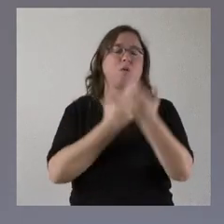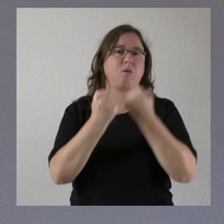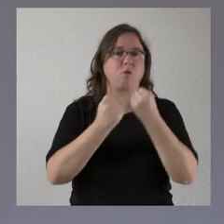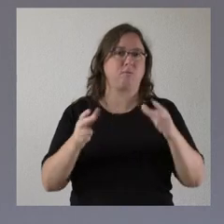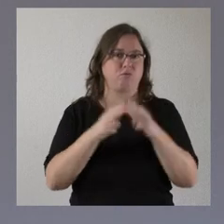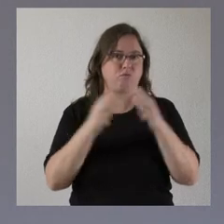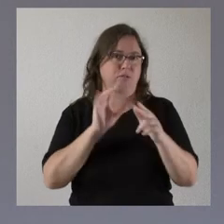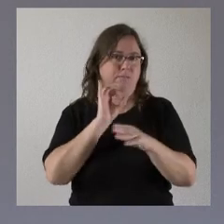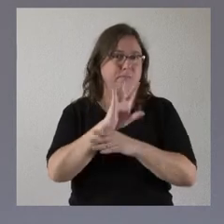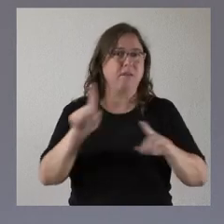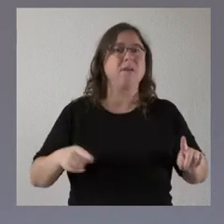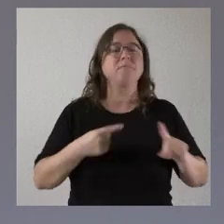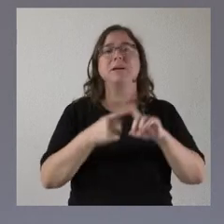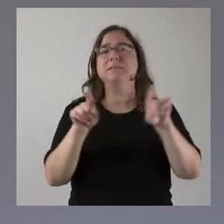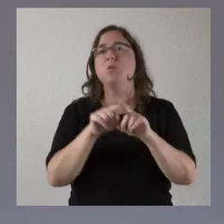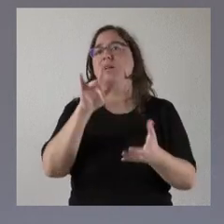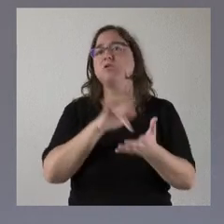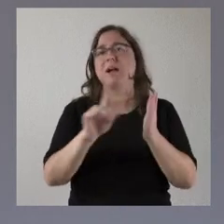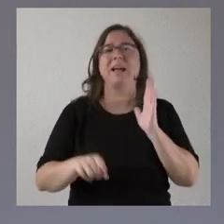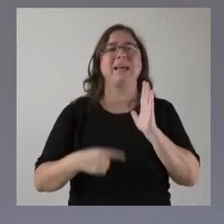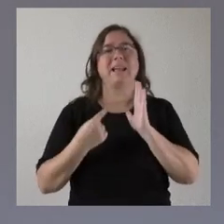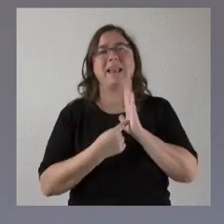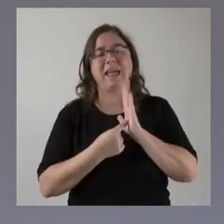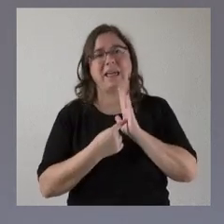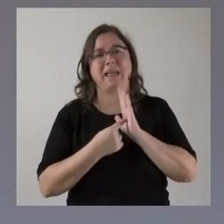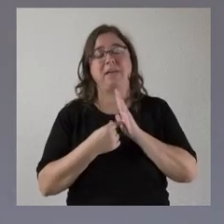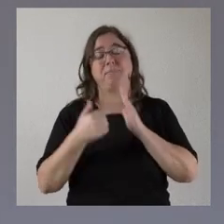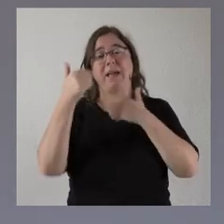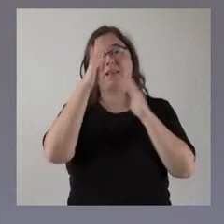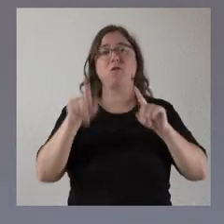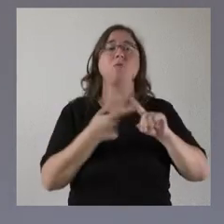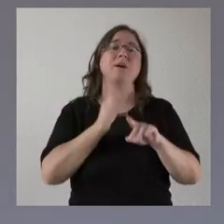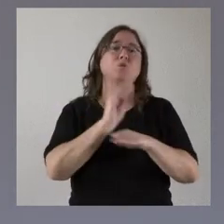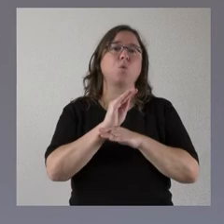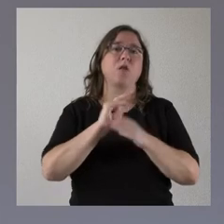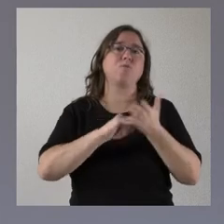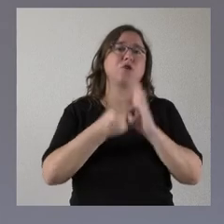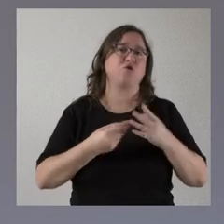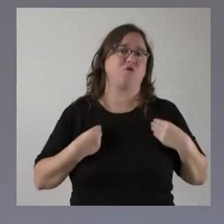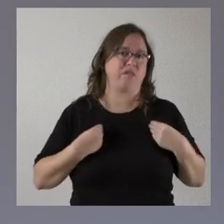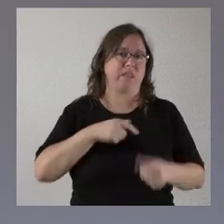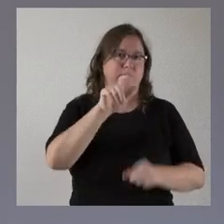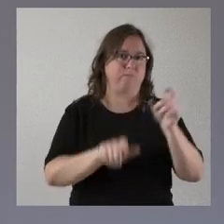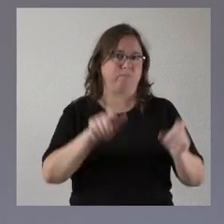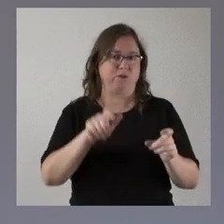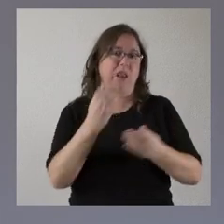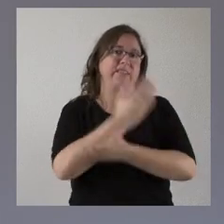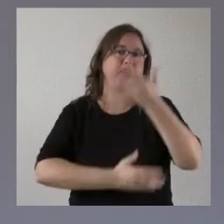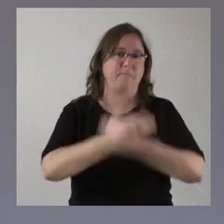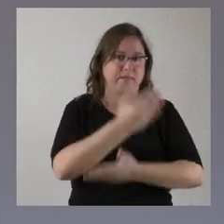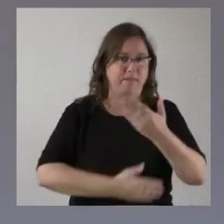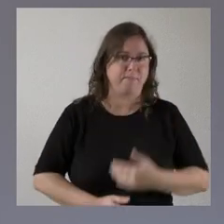lo mismo que ocurrirá con la ley de atención y cuidado del proyecto de vida de las personas con discapacidad